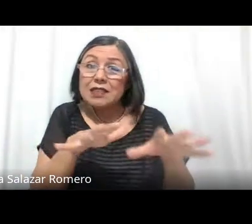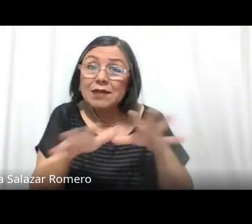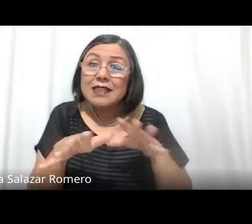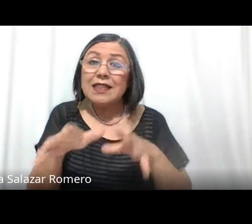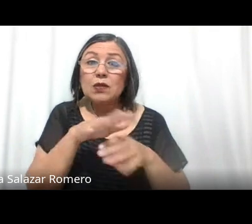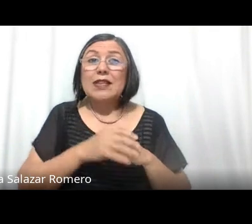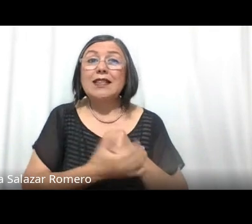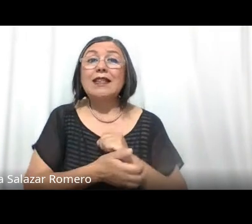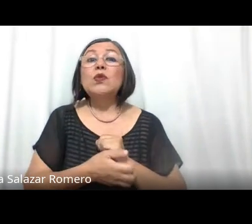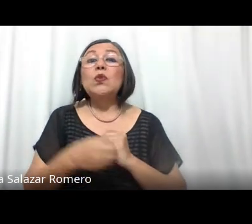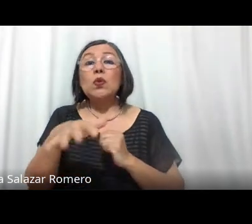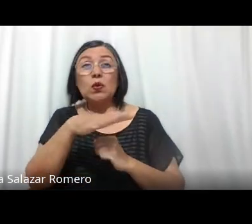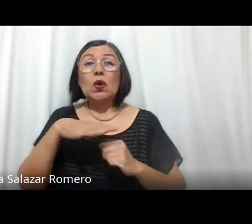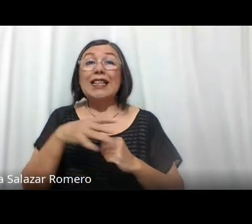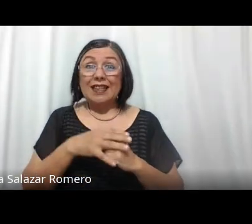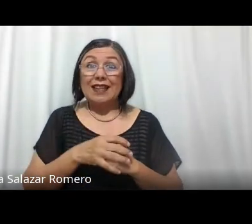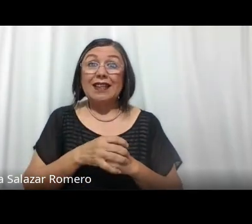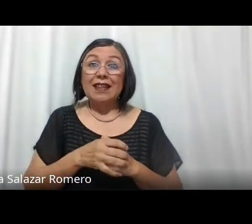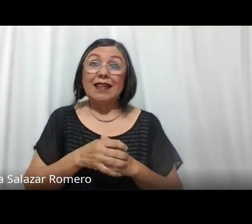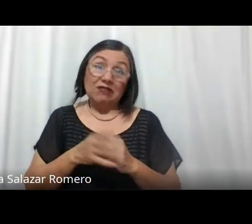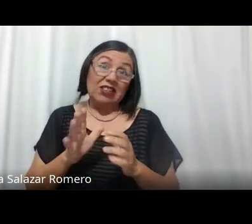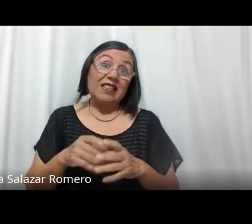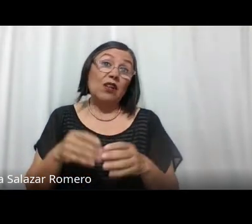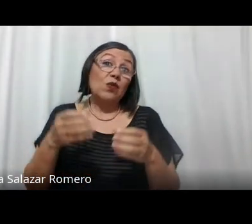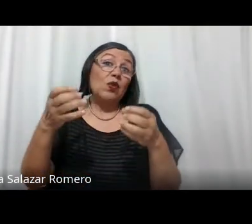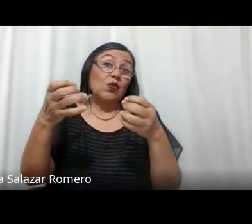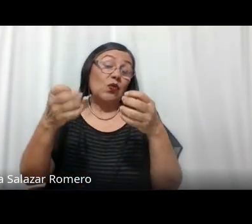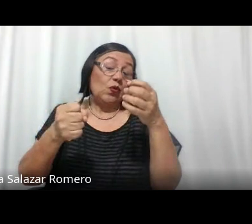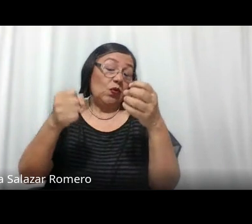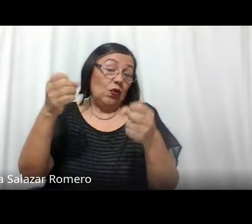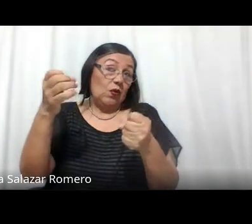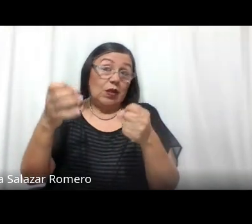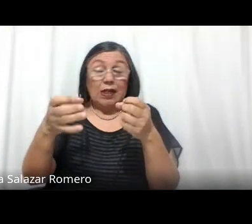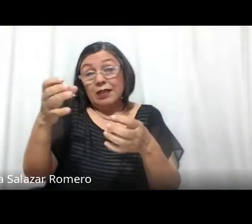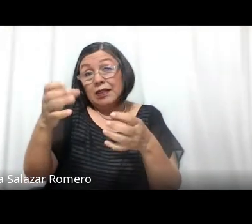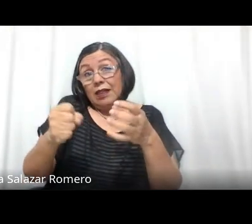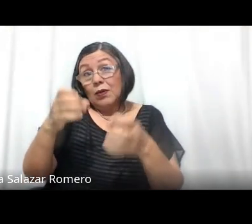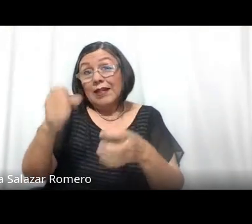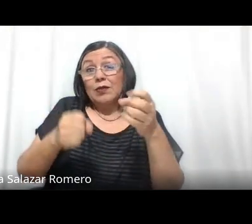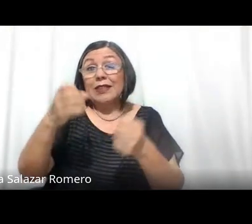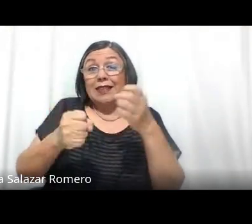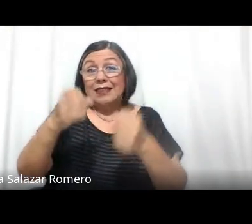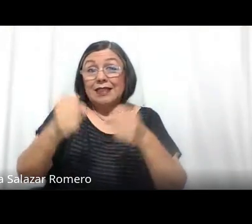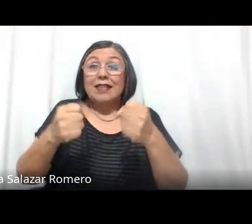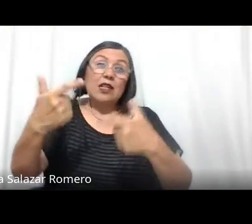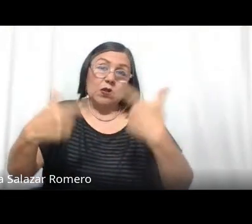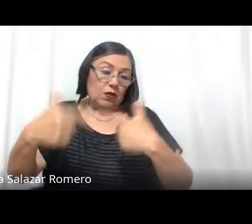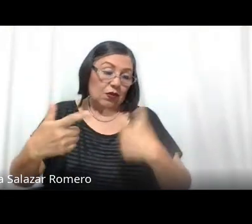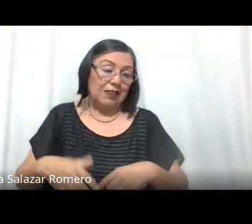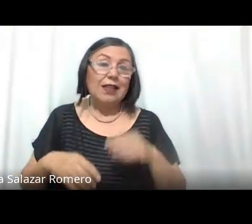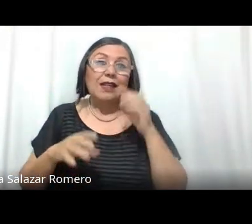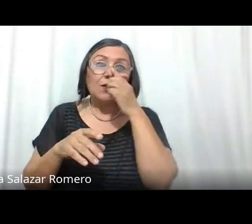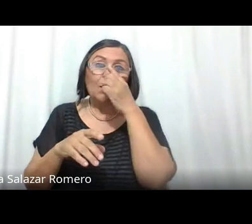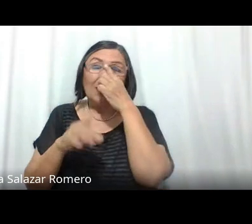esa es la misma seña que utilizan en su localidad, ¿sí? En algunos lugares utilizan esta seña y en